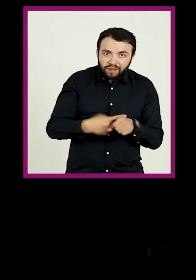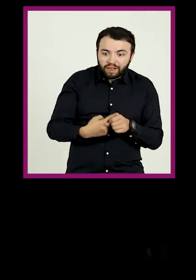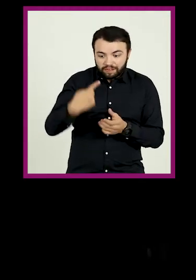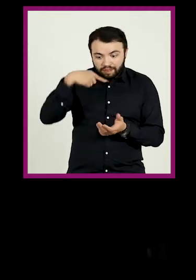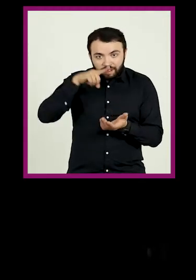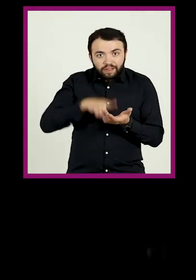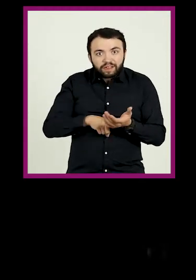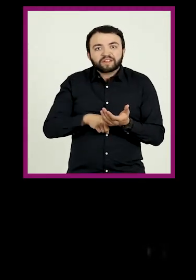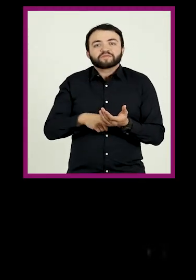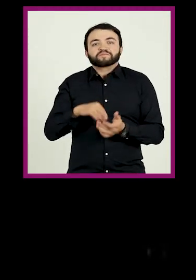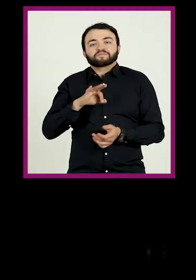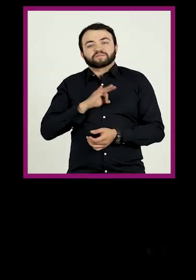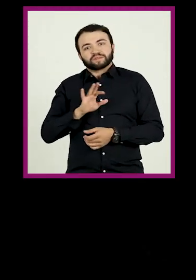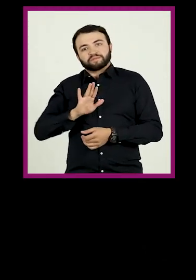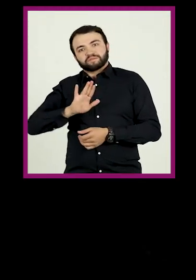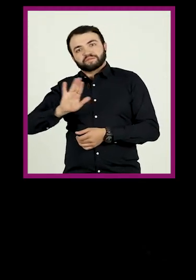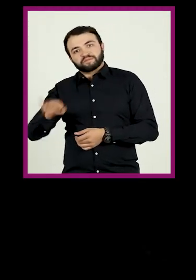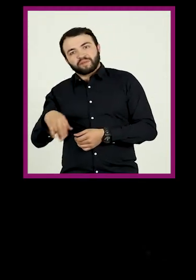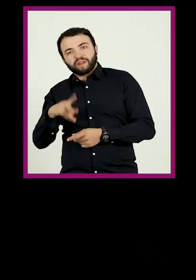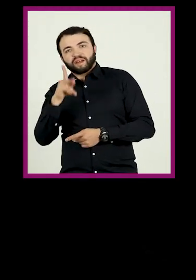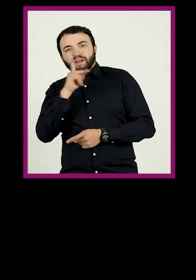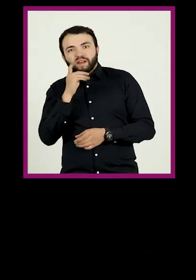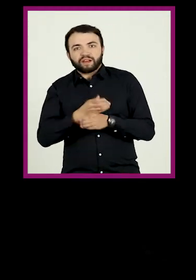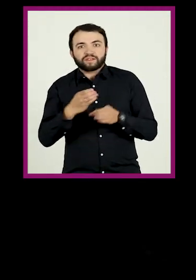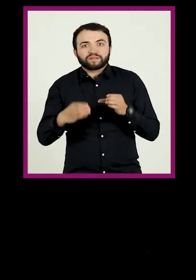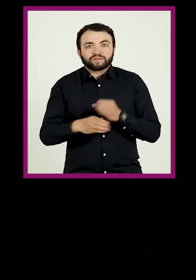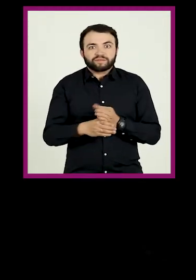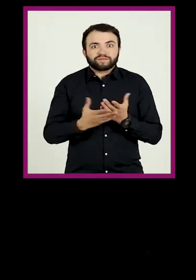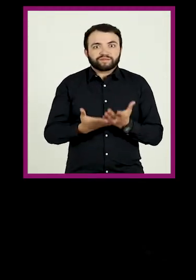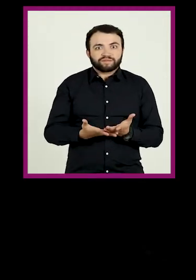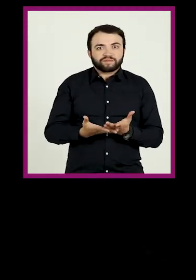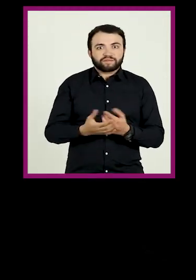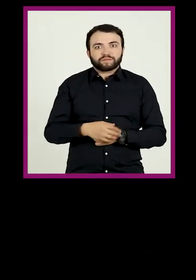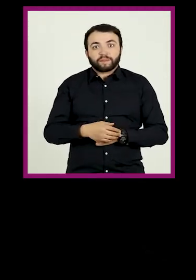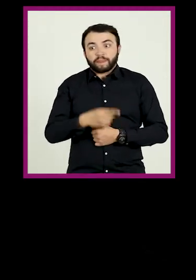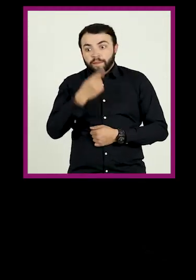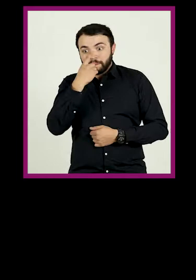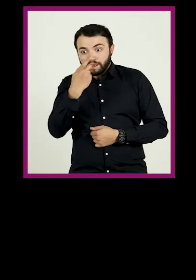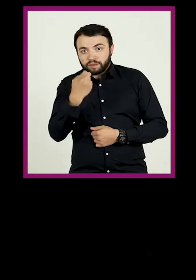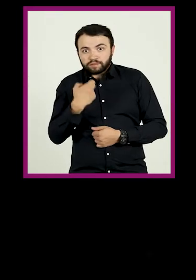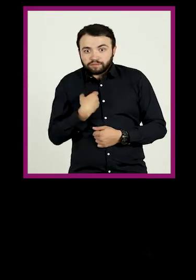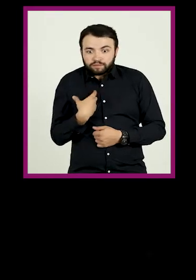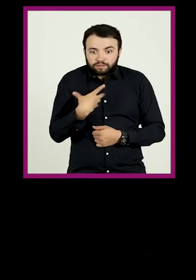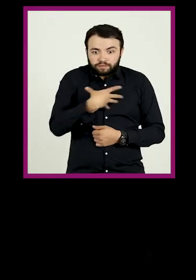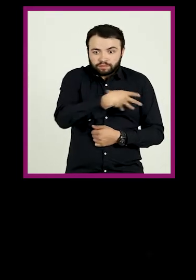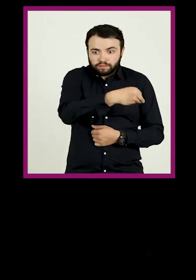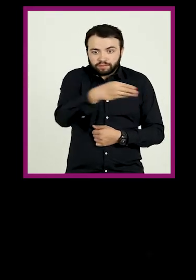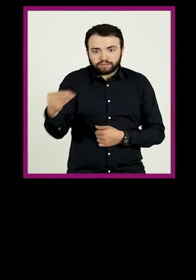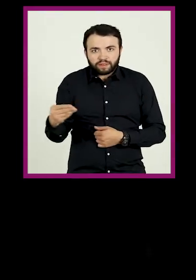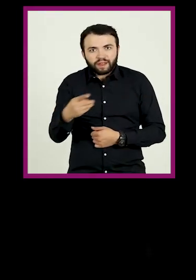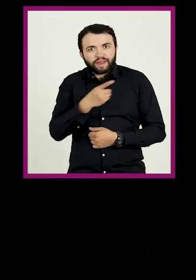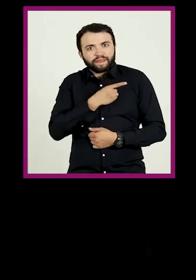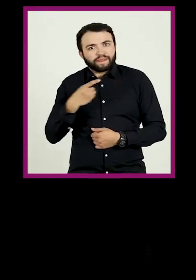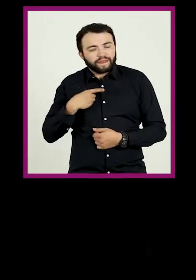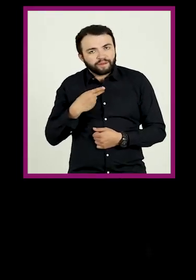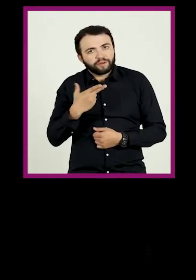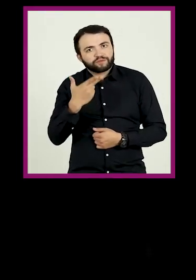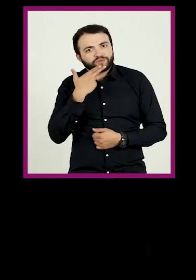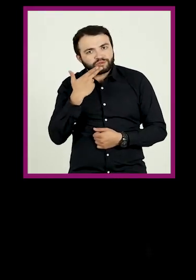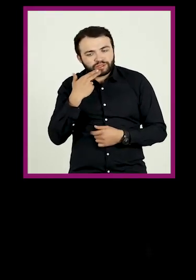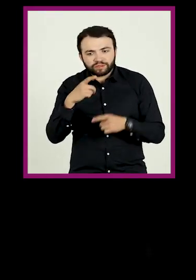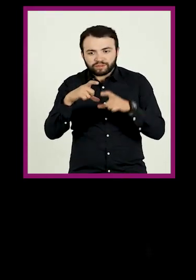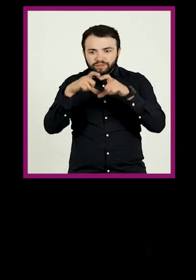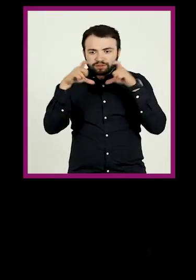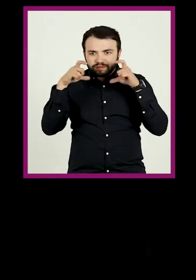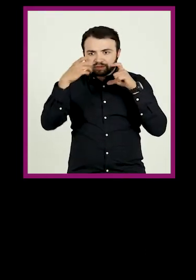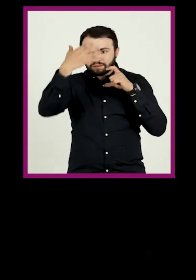a la miseria e incrementado la miseria de otros. Para evitar la transmisión desbordada del COVID,